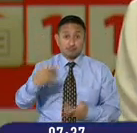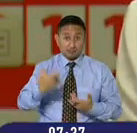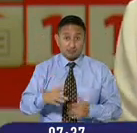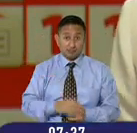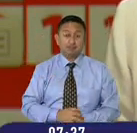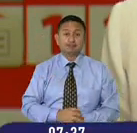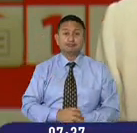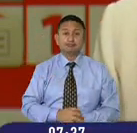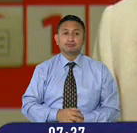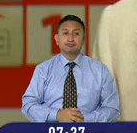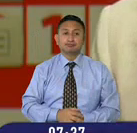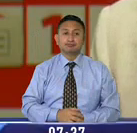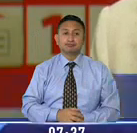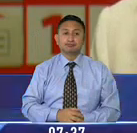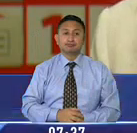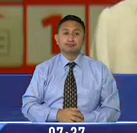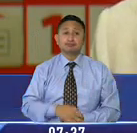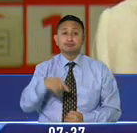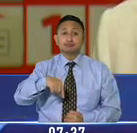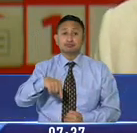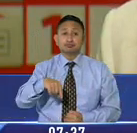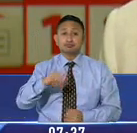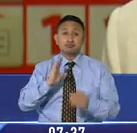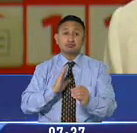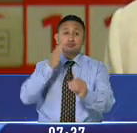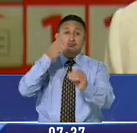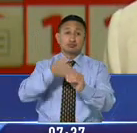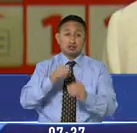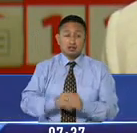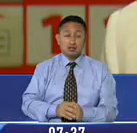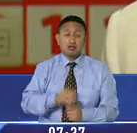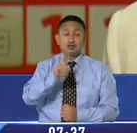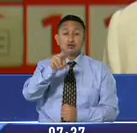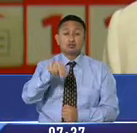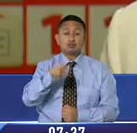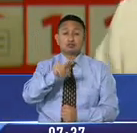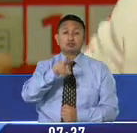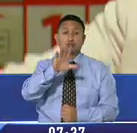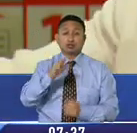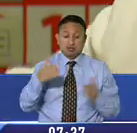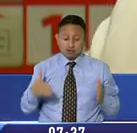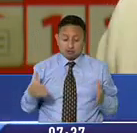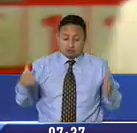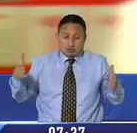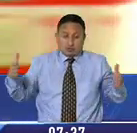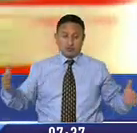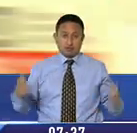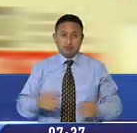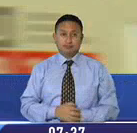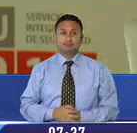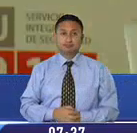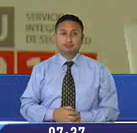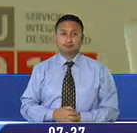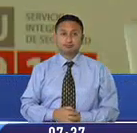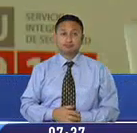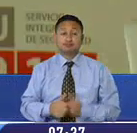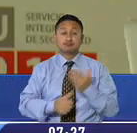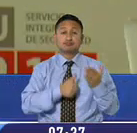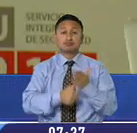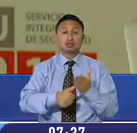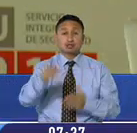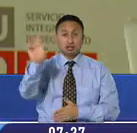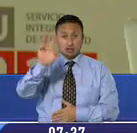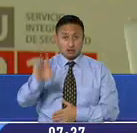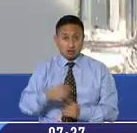docentes, recobramos pues ese aforo de 2.25 metros cuadrados de área por persona. La ministra de Salud, Jimena